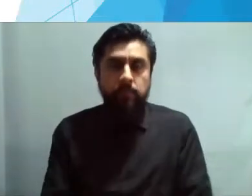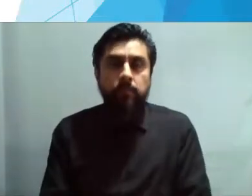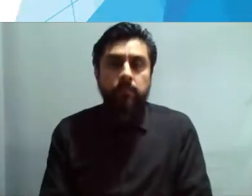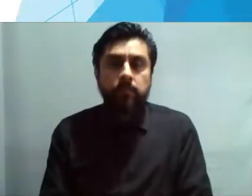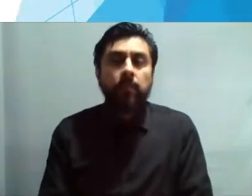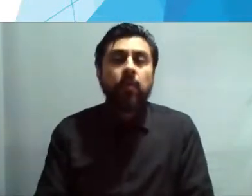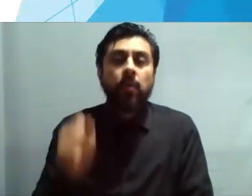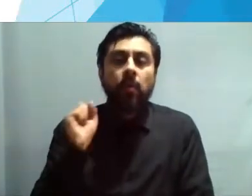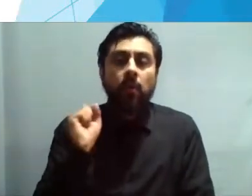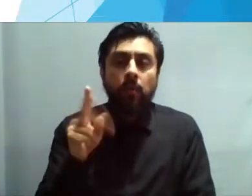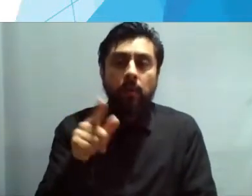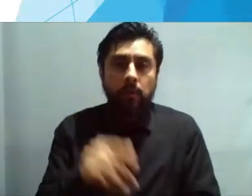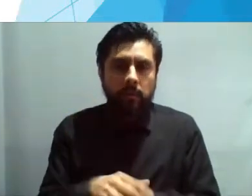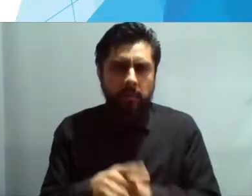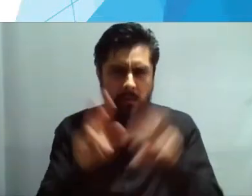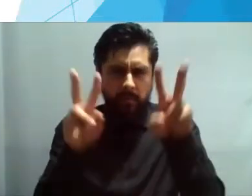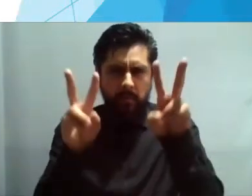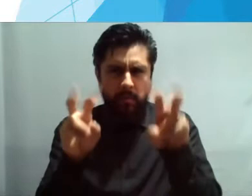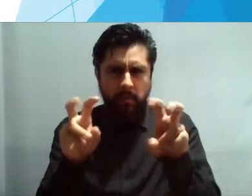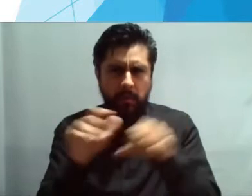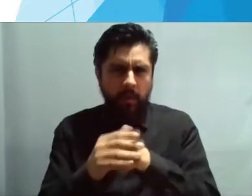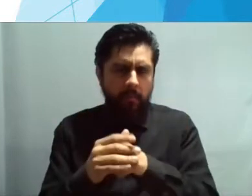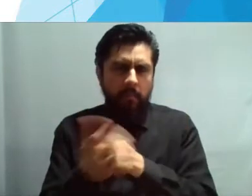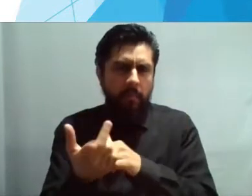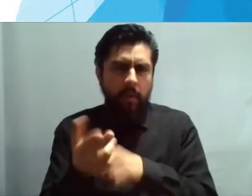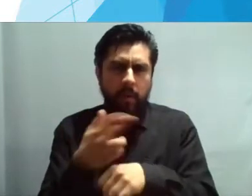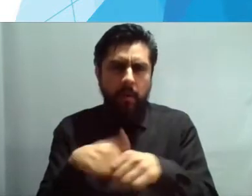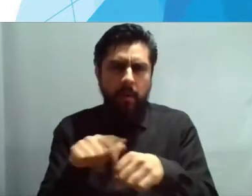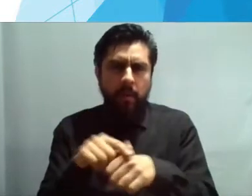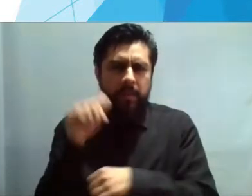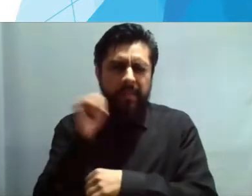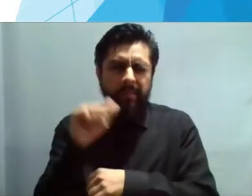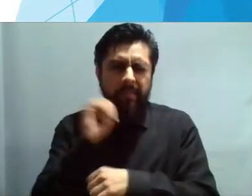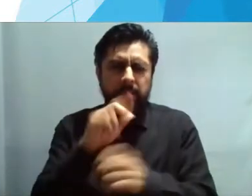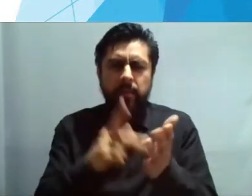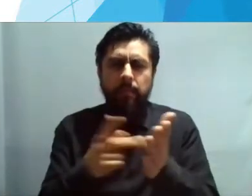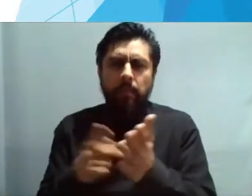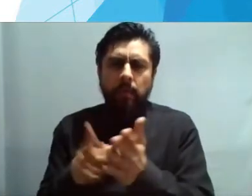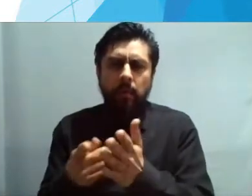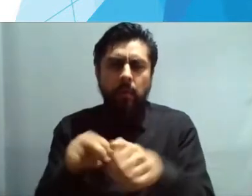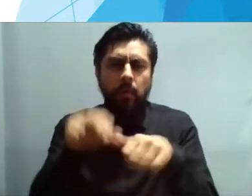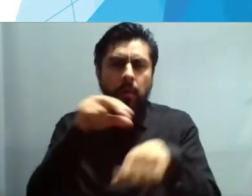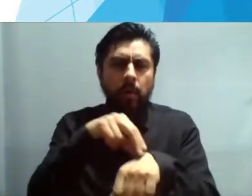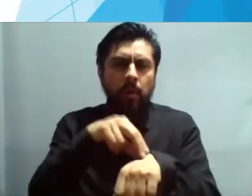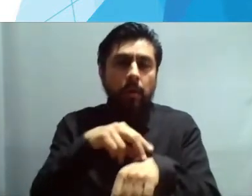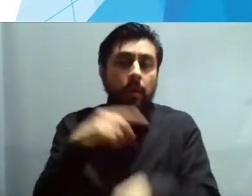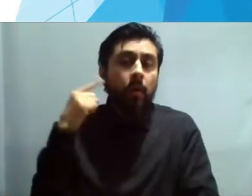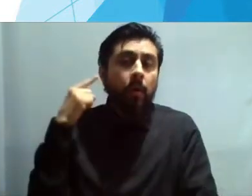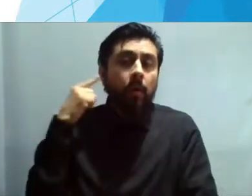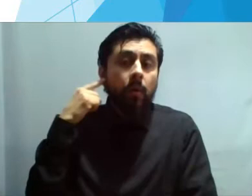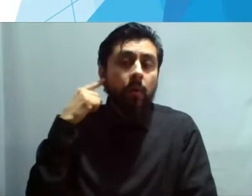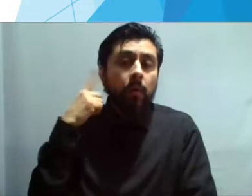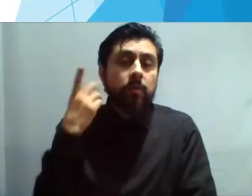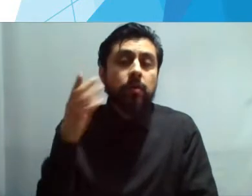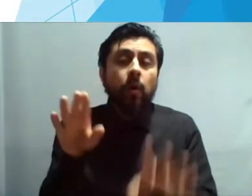Ok. Un tema muy común, muy común en la consulta es la limpieza de oídos. En relación a la limpieza